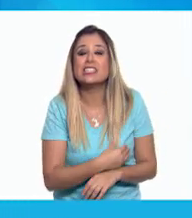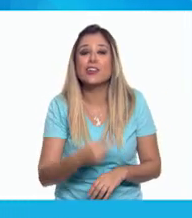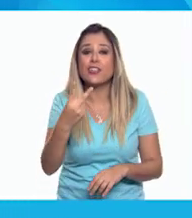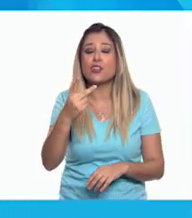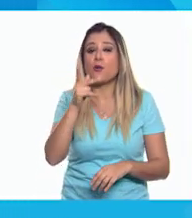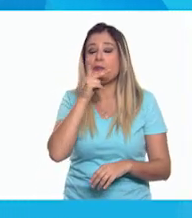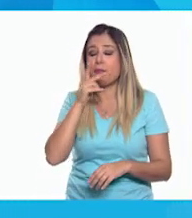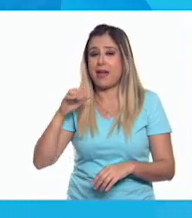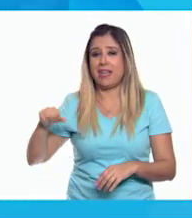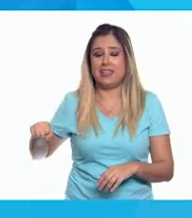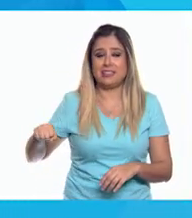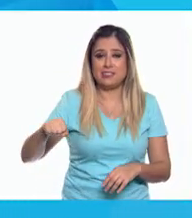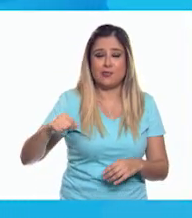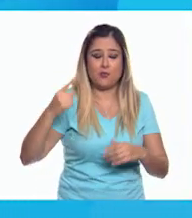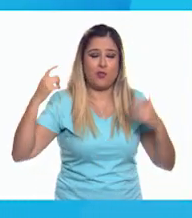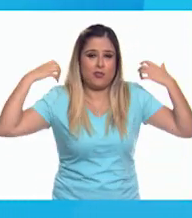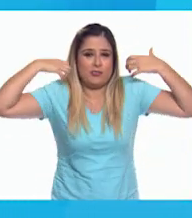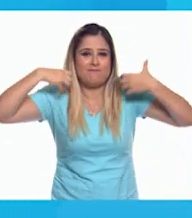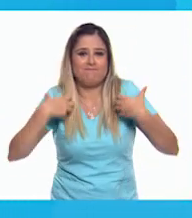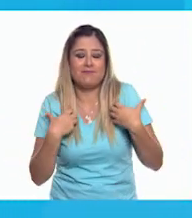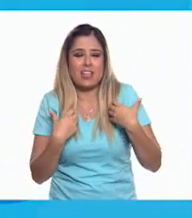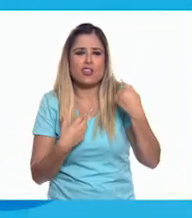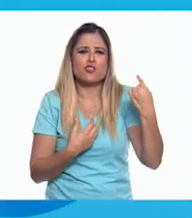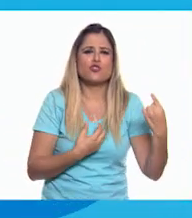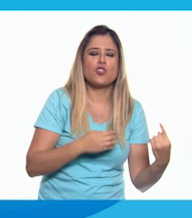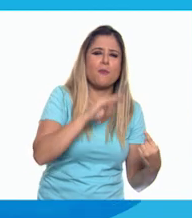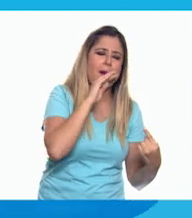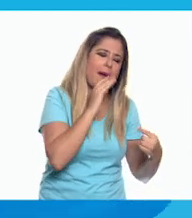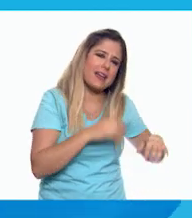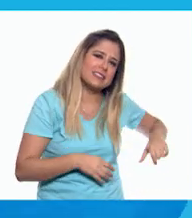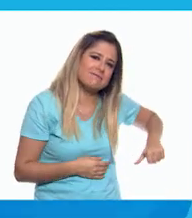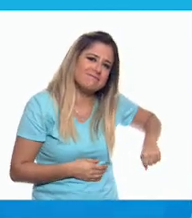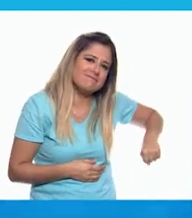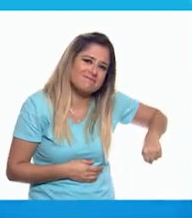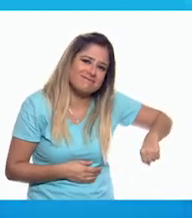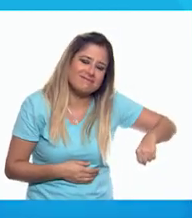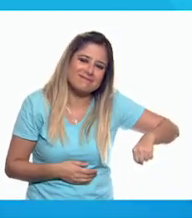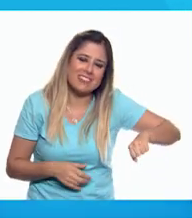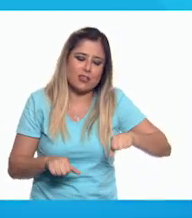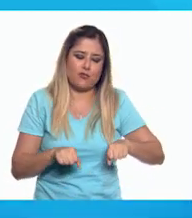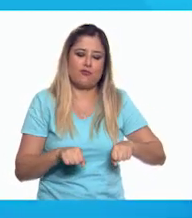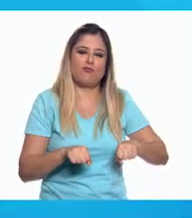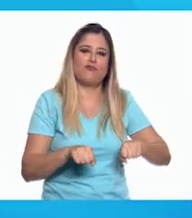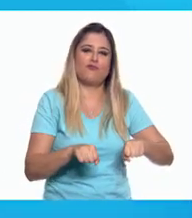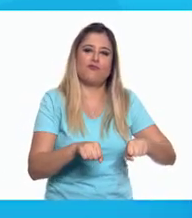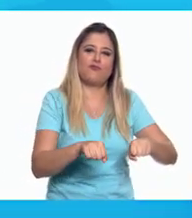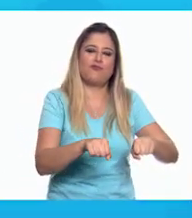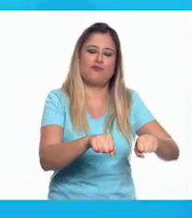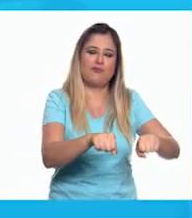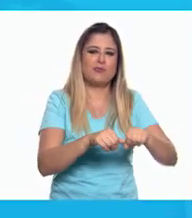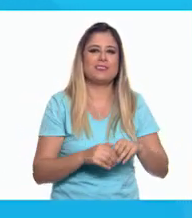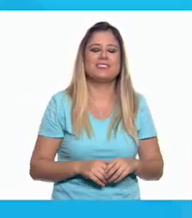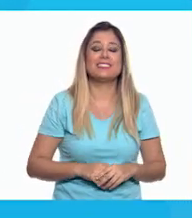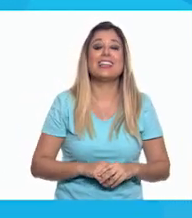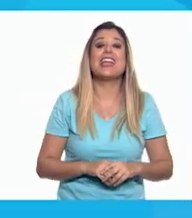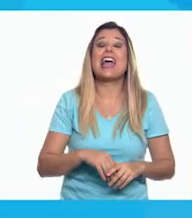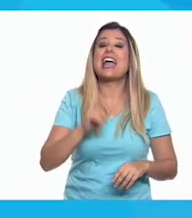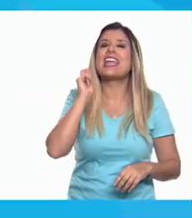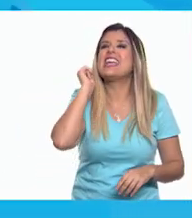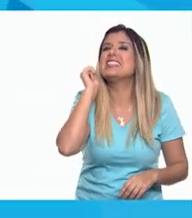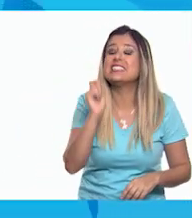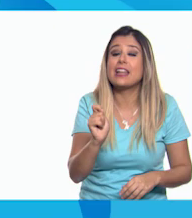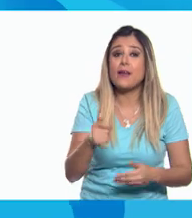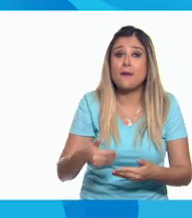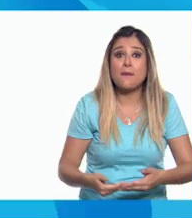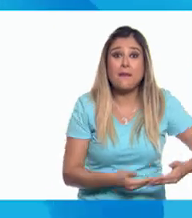el papá en los hombros y uno muy pequeño va con su mamá en una carreola. Oye, Eric, ¿entonces quiere decir que